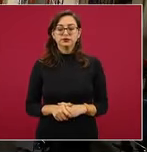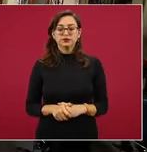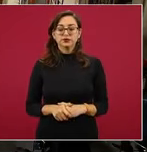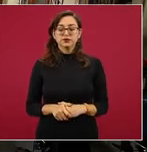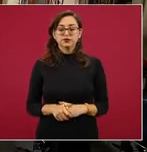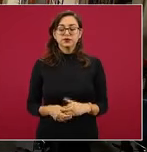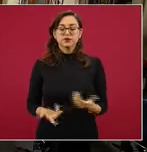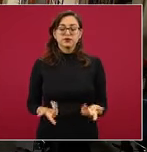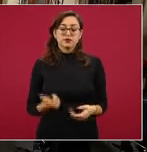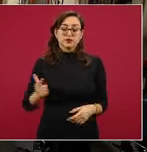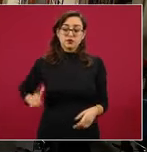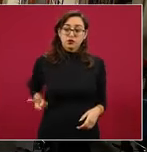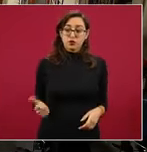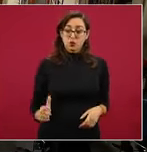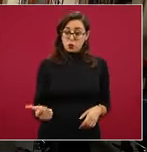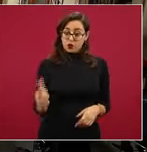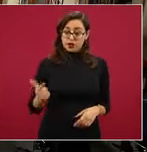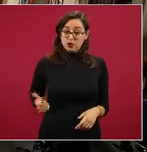El estado de Guanajuato,